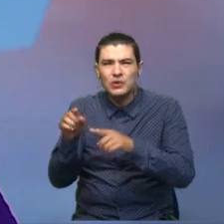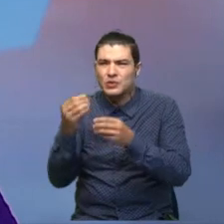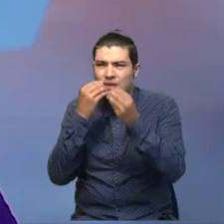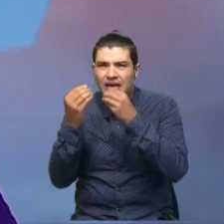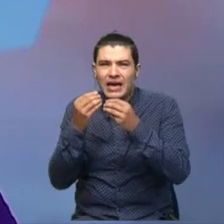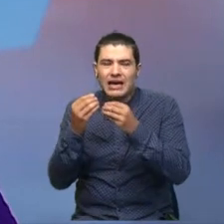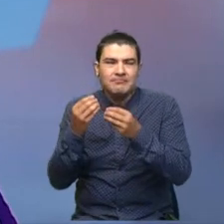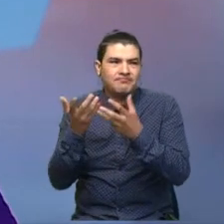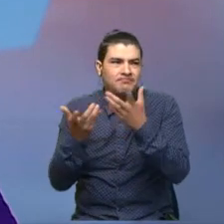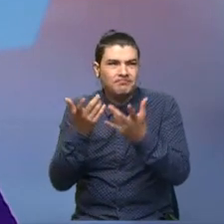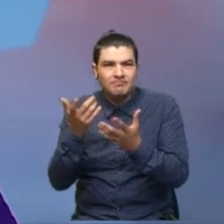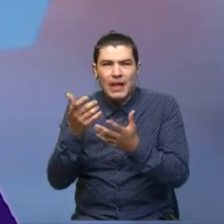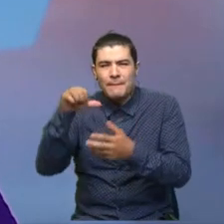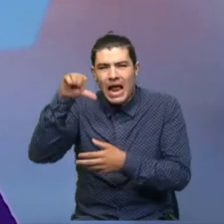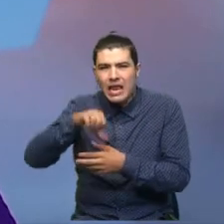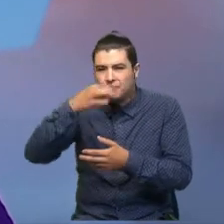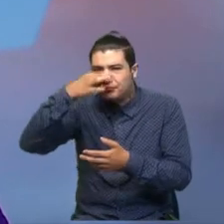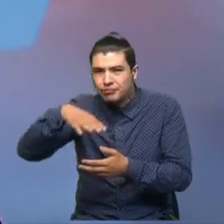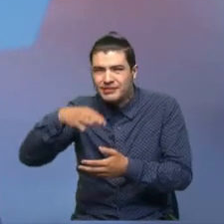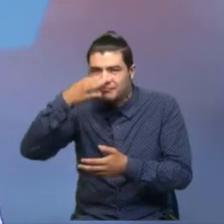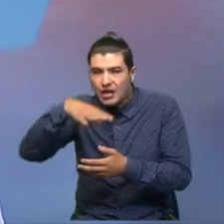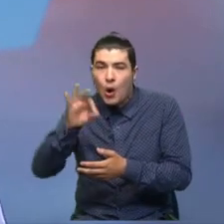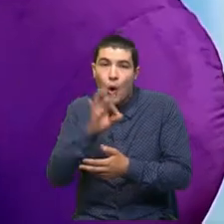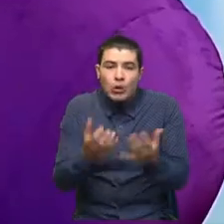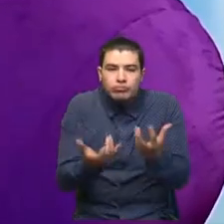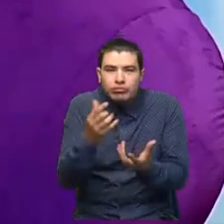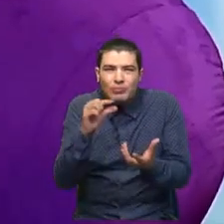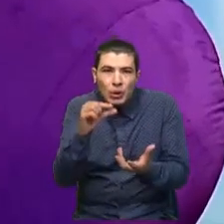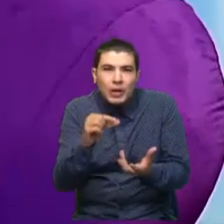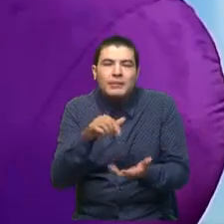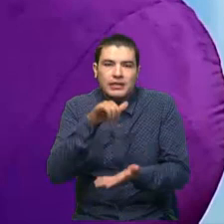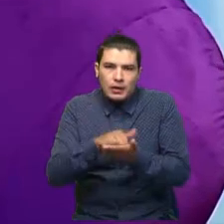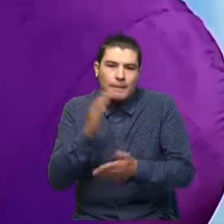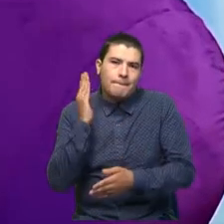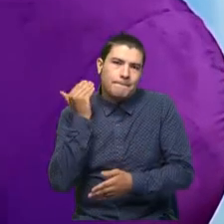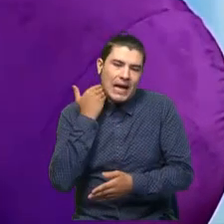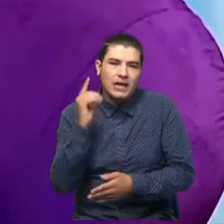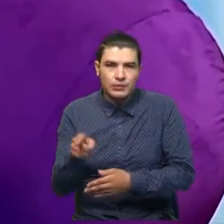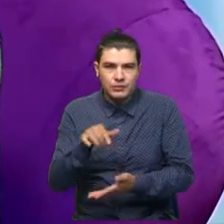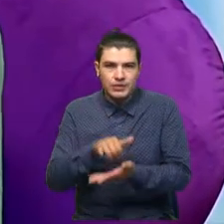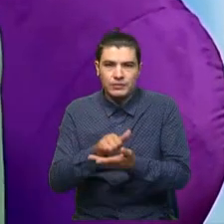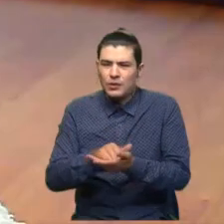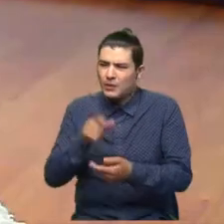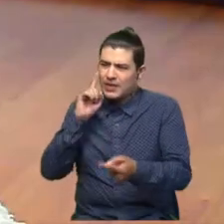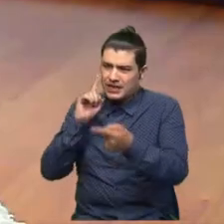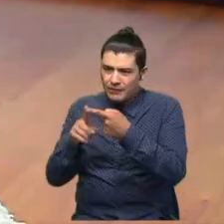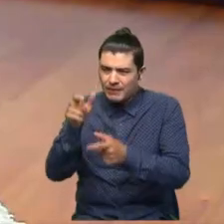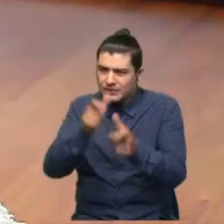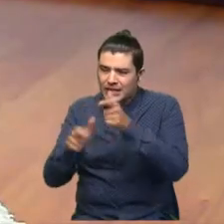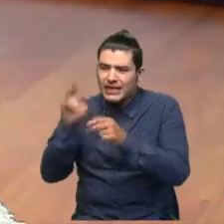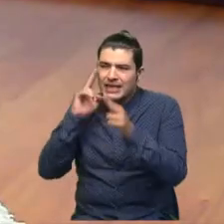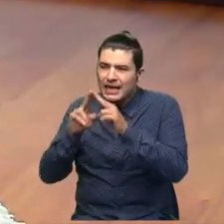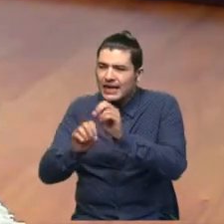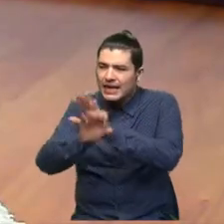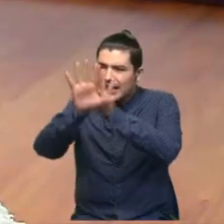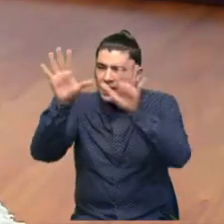que no se cocinan de forma adecuada. Doctor, con el fin de que a nuestros televidentes les quede clara la información, ¿cuáles